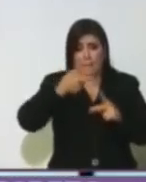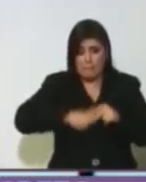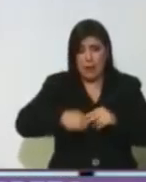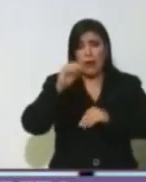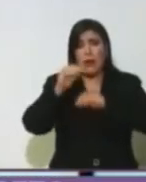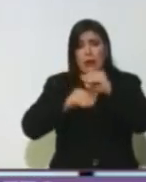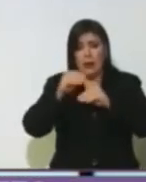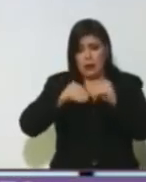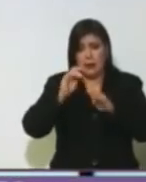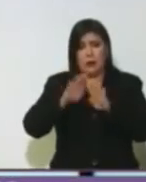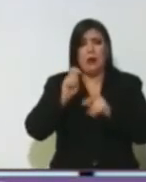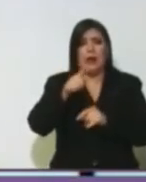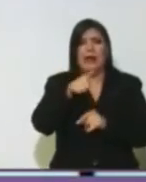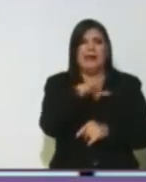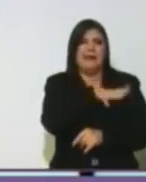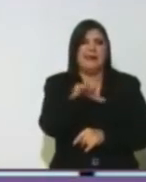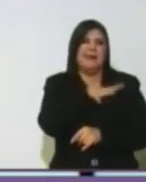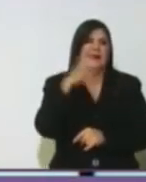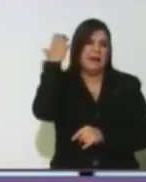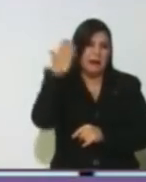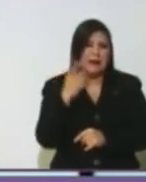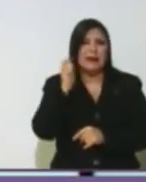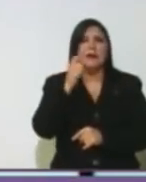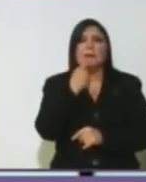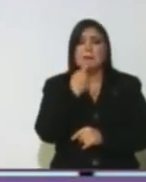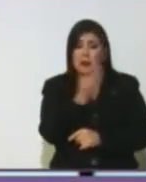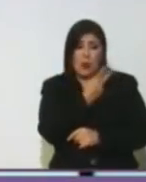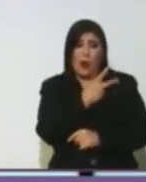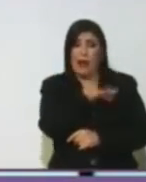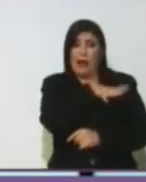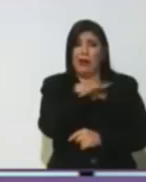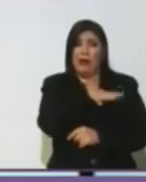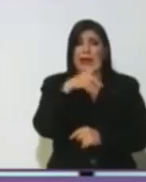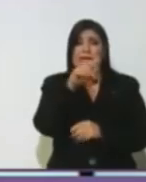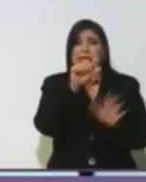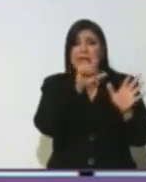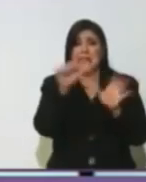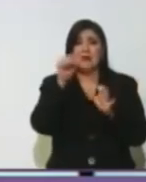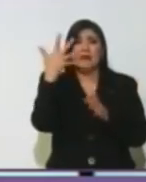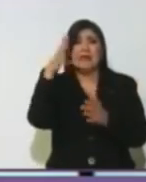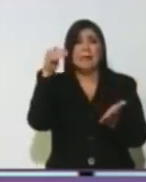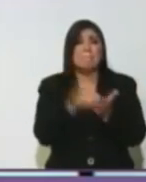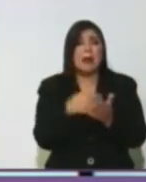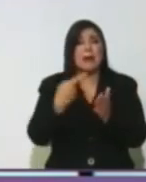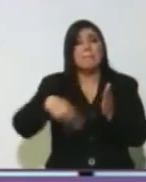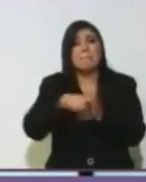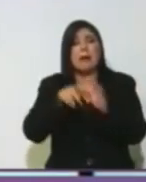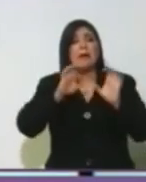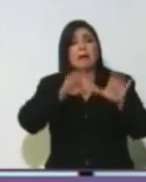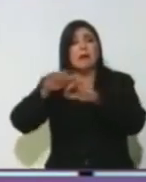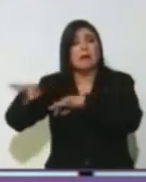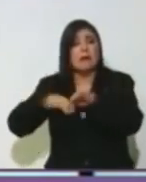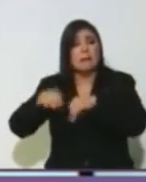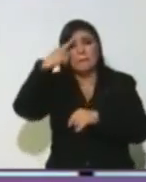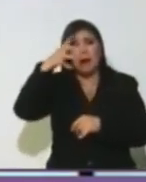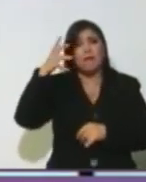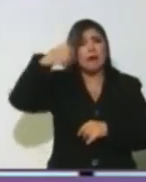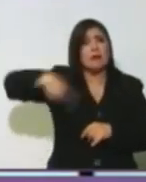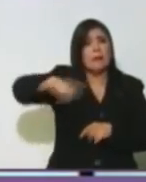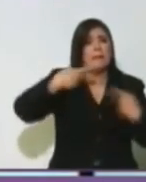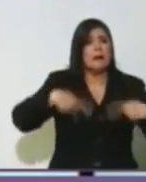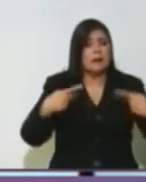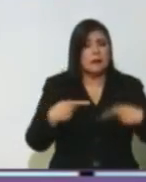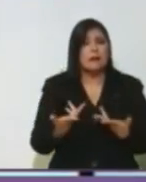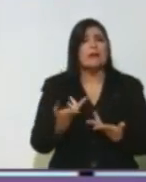al cual se opone claudia y lópez obrador se oponen a 610 mil empleos para el futuro de mexico en ese